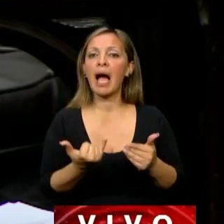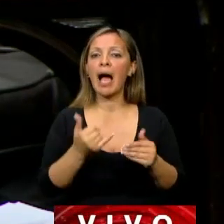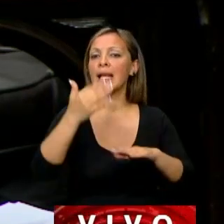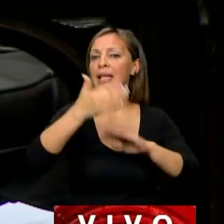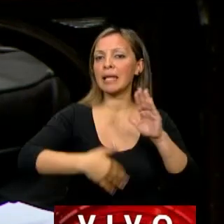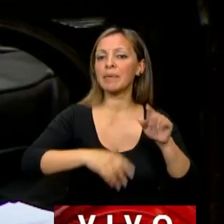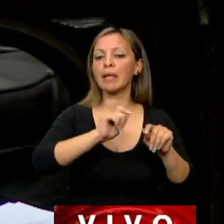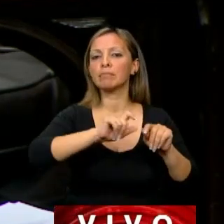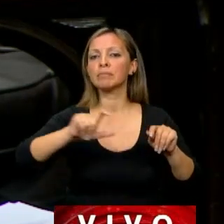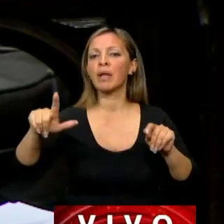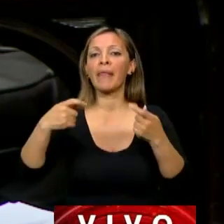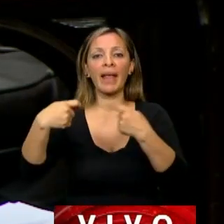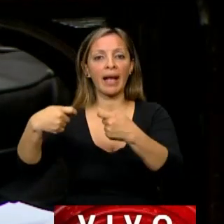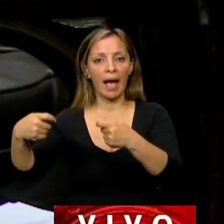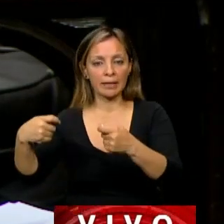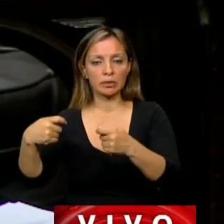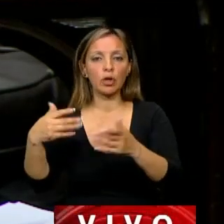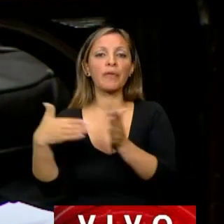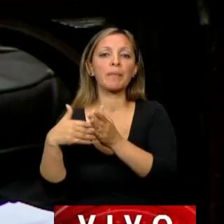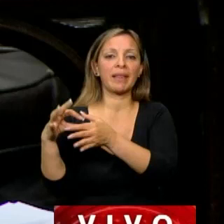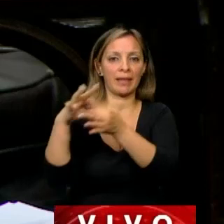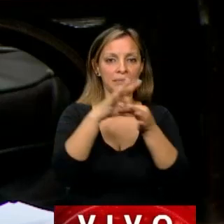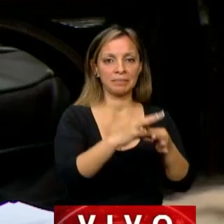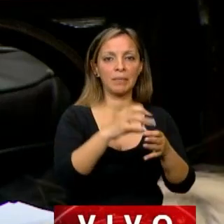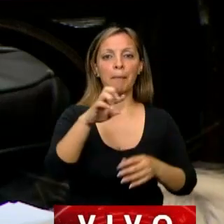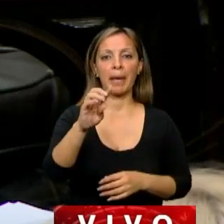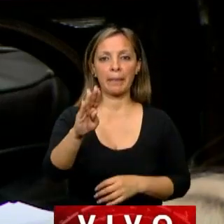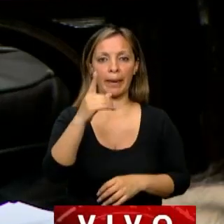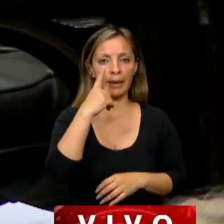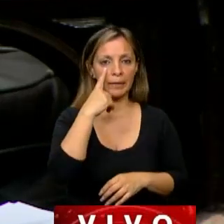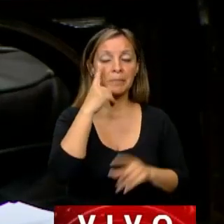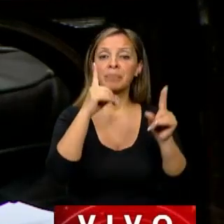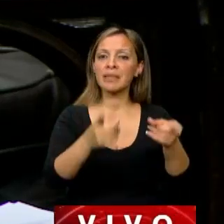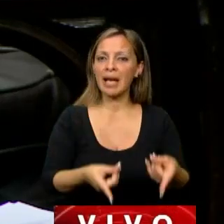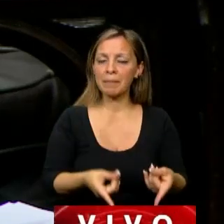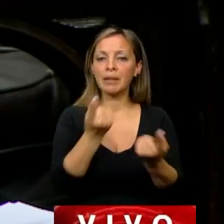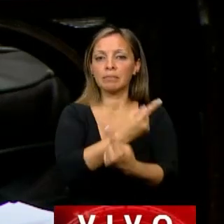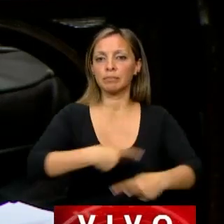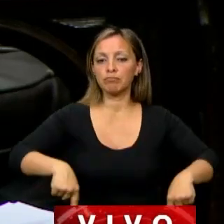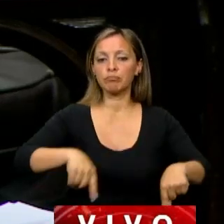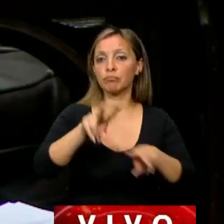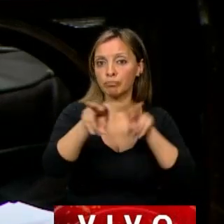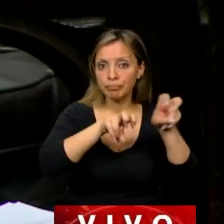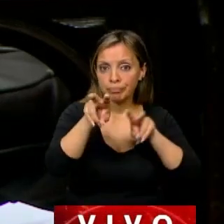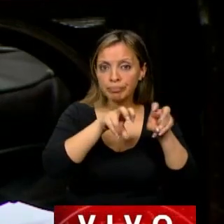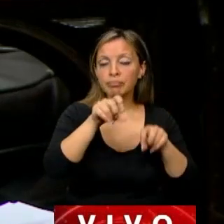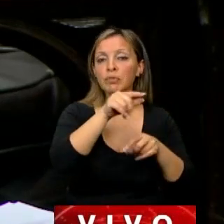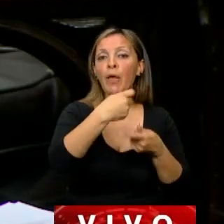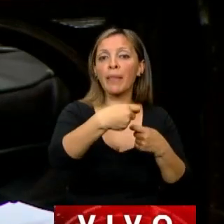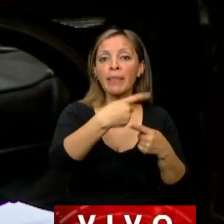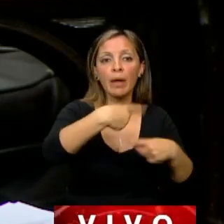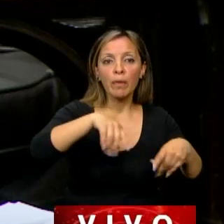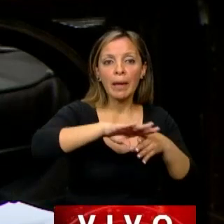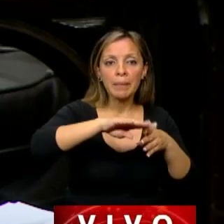del gasto regida por el crecimiento del pbi y la prohibición de destinar el producto del endeudamiento gubernamental a gastos